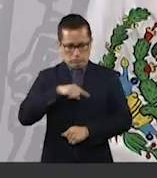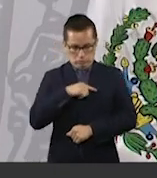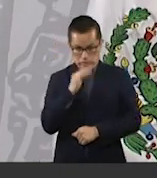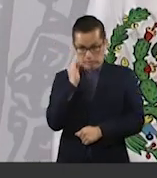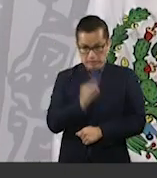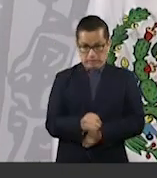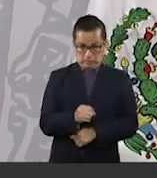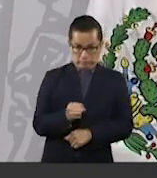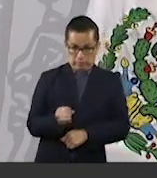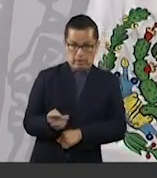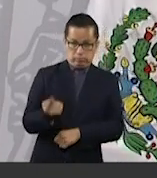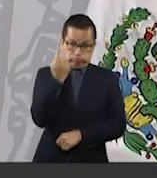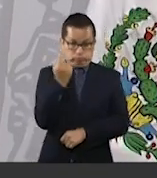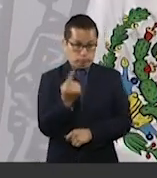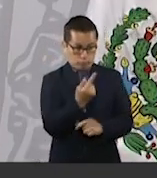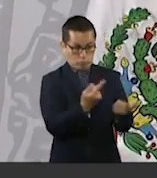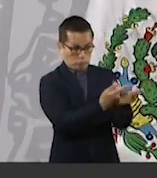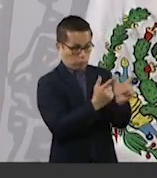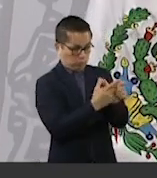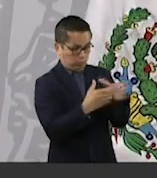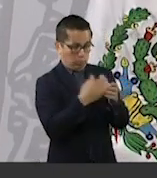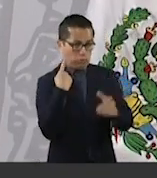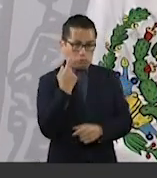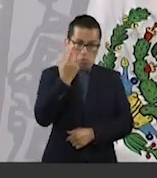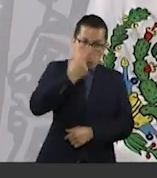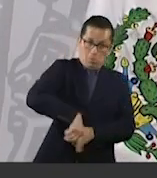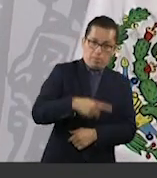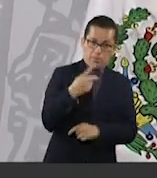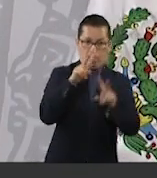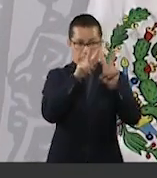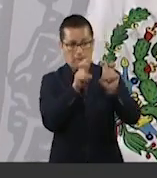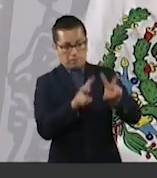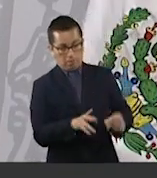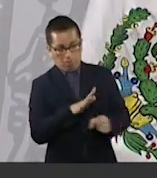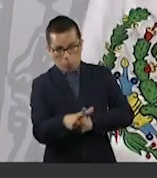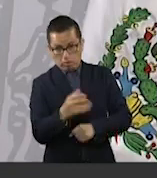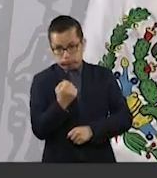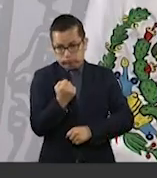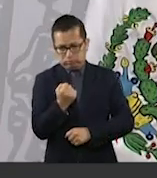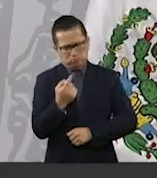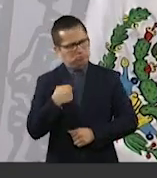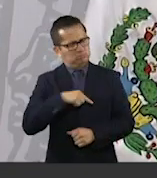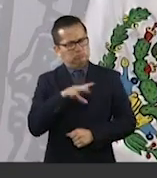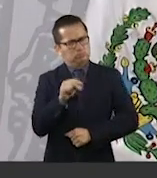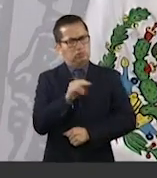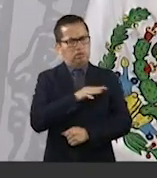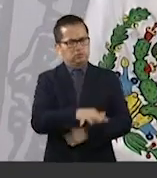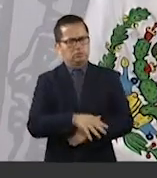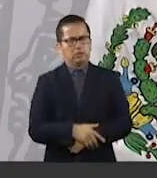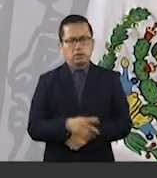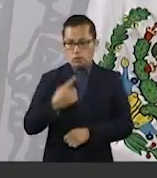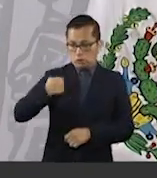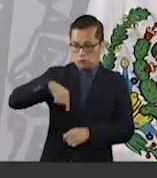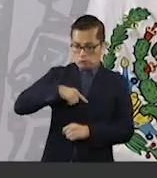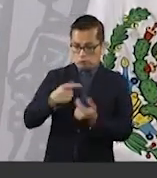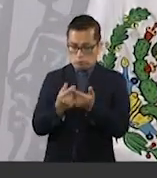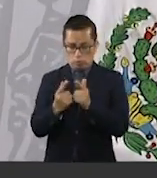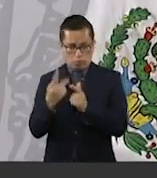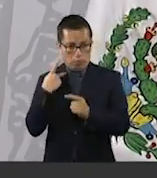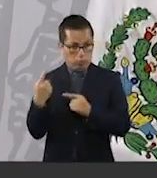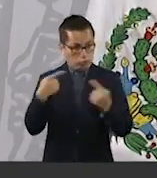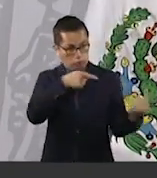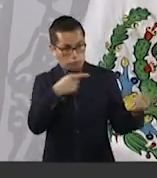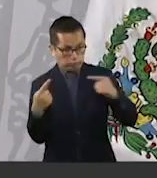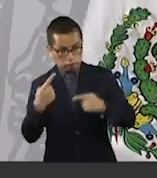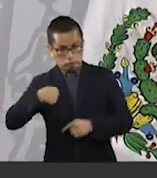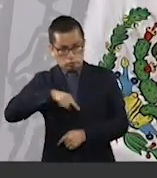la agenda exclusivamente de un lado u otro ni pretendemos imponer la agenda de la oposición o